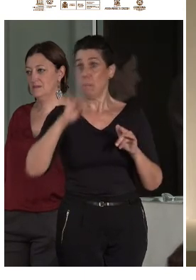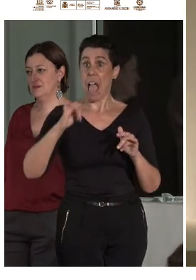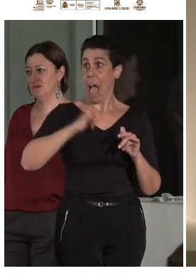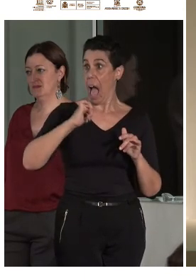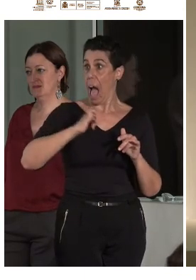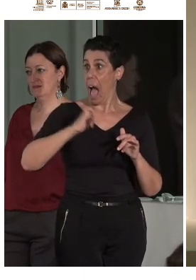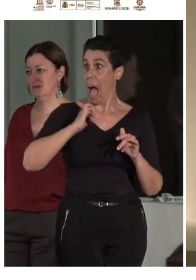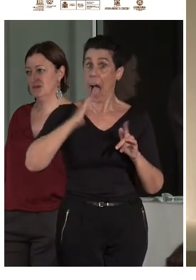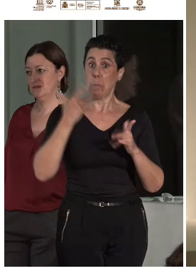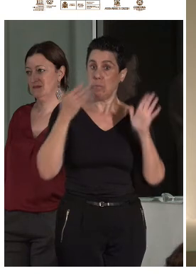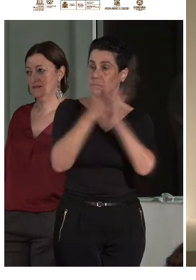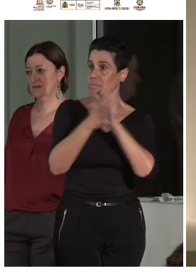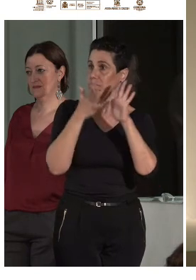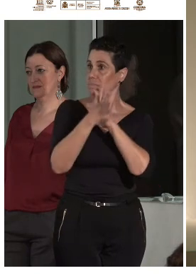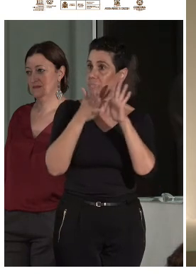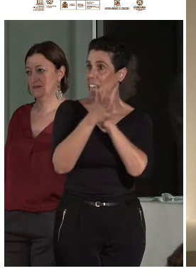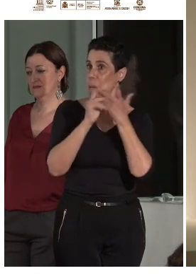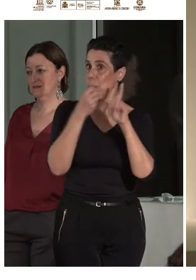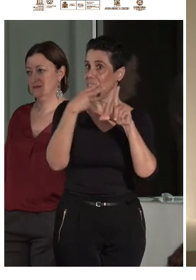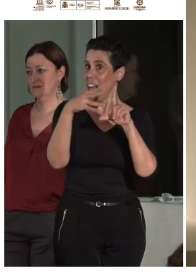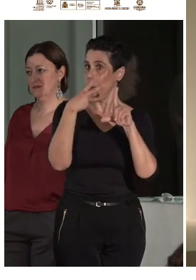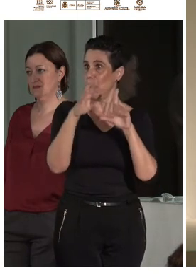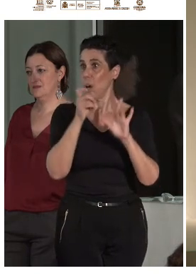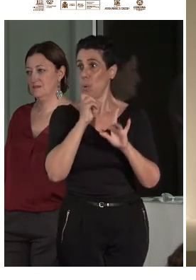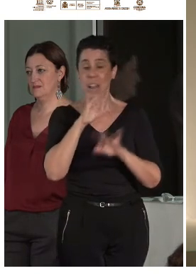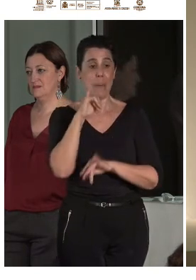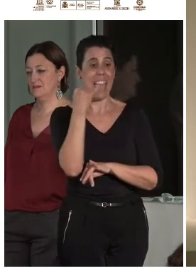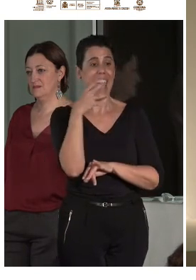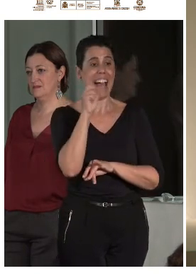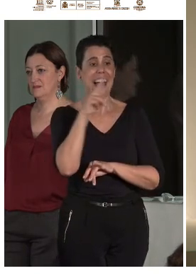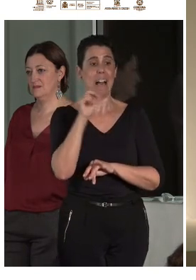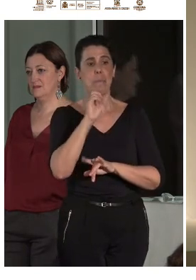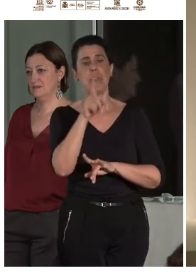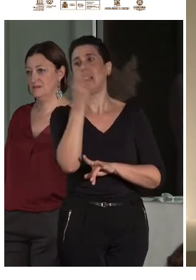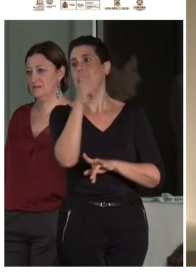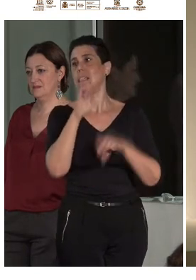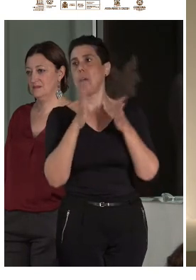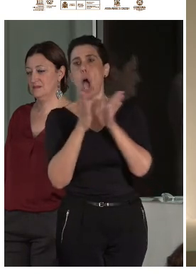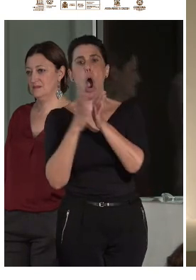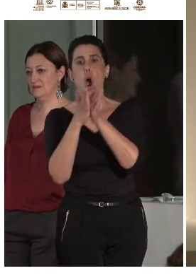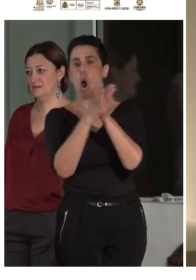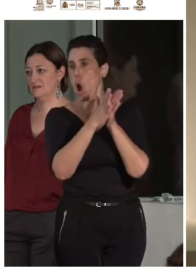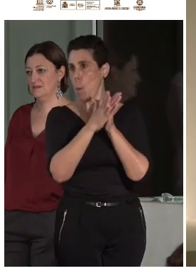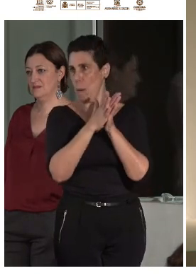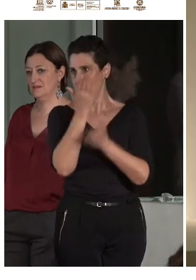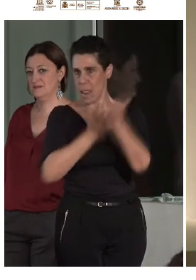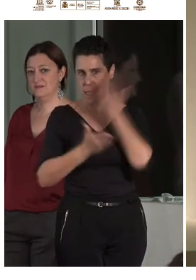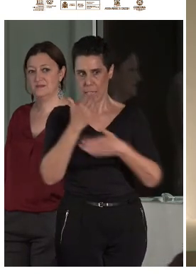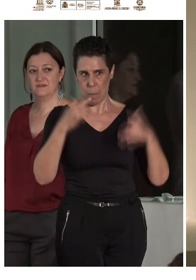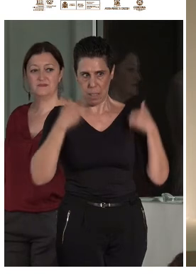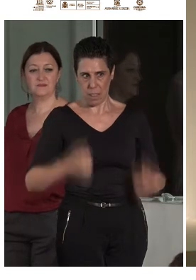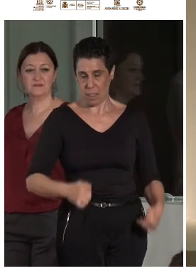la plataforma para que no solo Javier, sino todos tus compañeros y compañeras que vengan tengan conocimiento de...